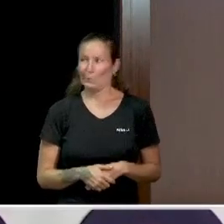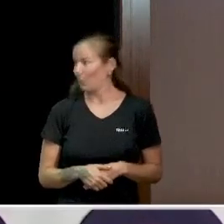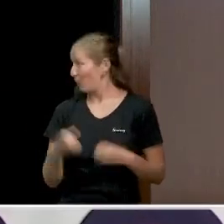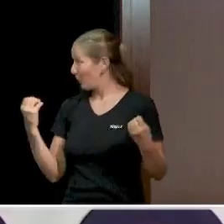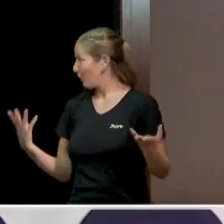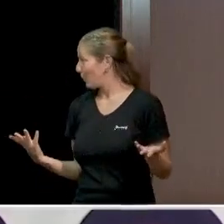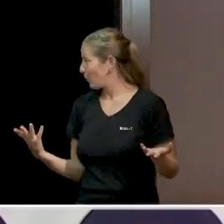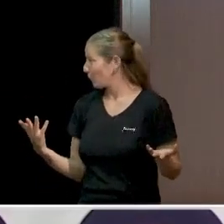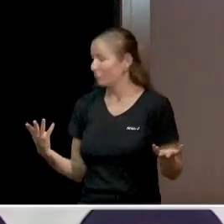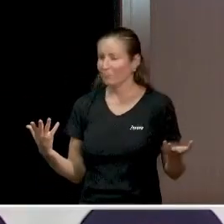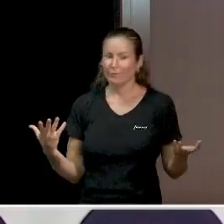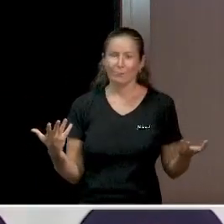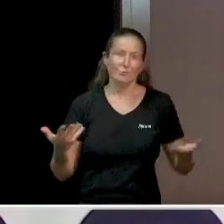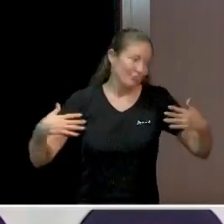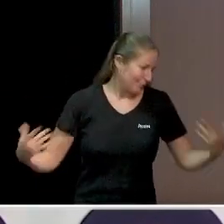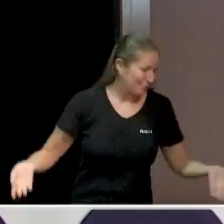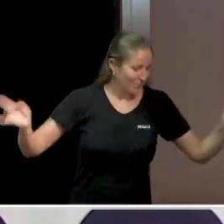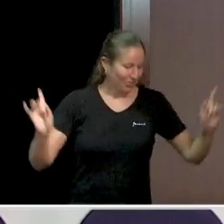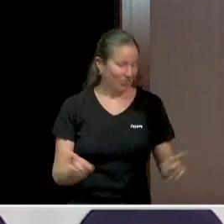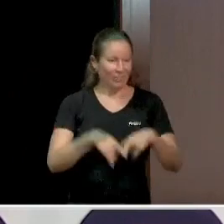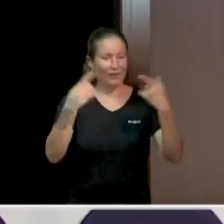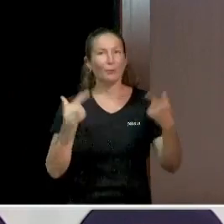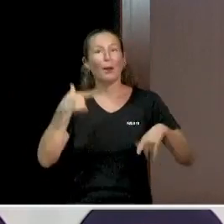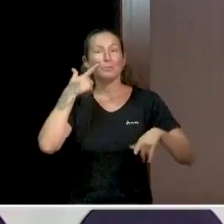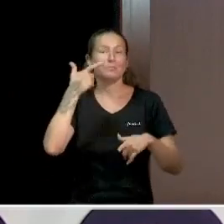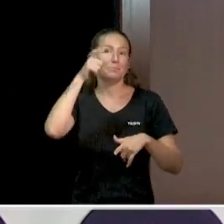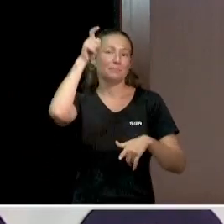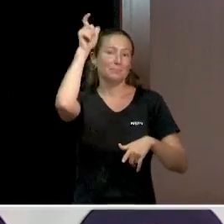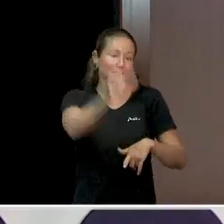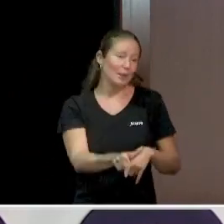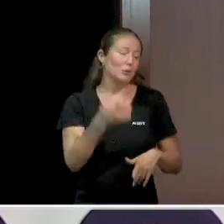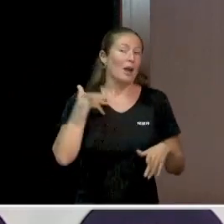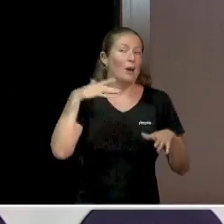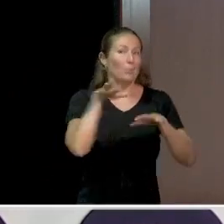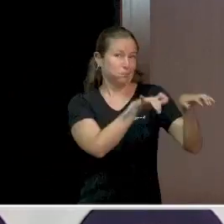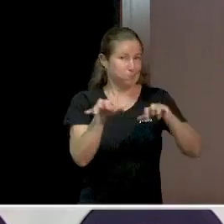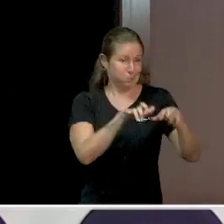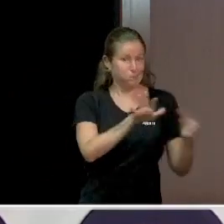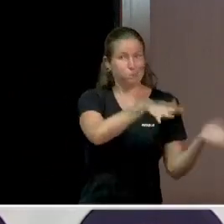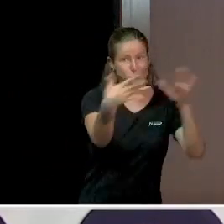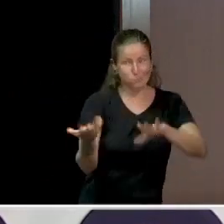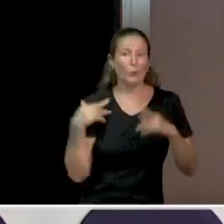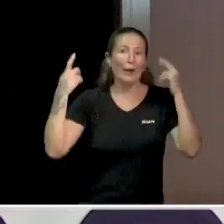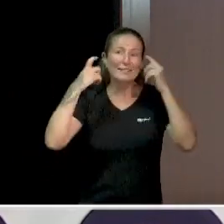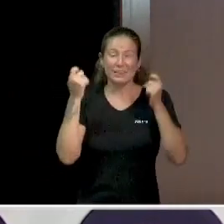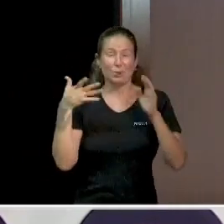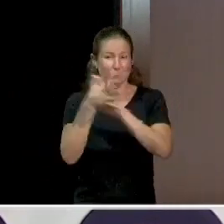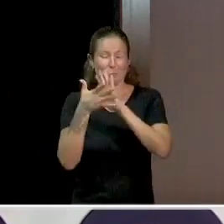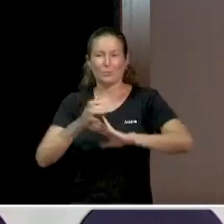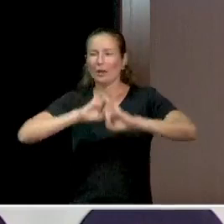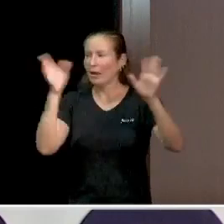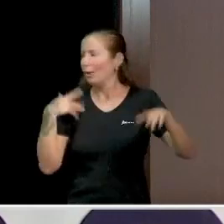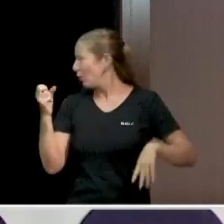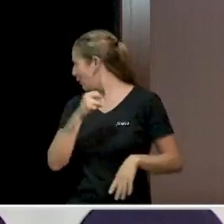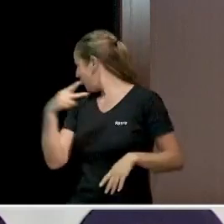Bueno, pues... Vaya por la persona que maneja la estenotipia y voy a intentar hacer abstracción. Los resultados, después